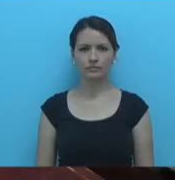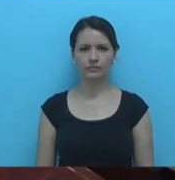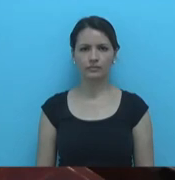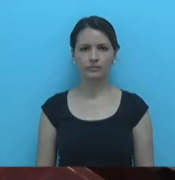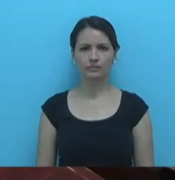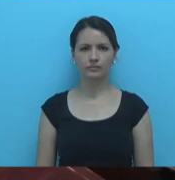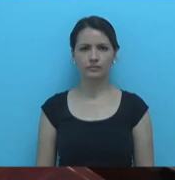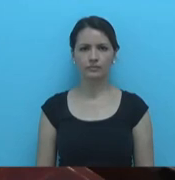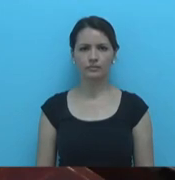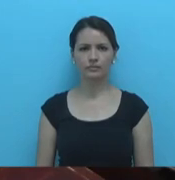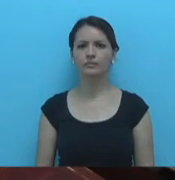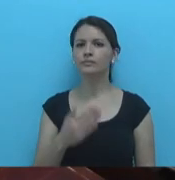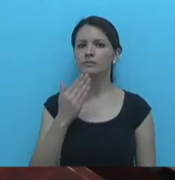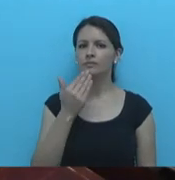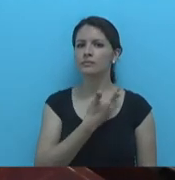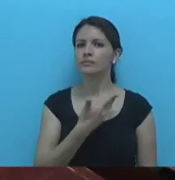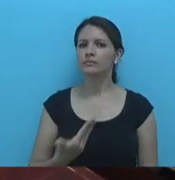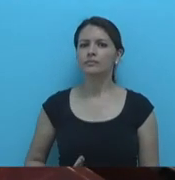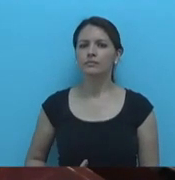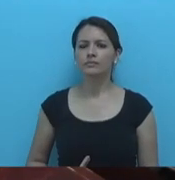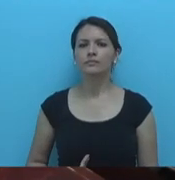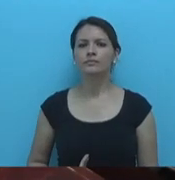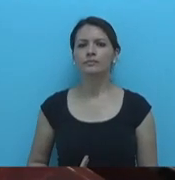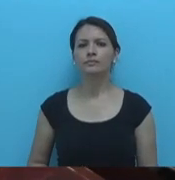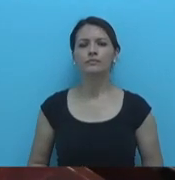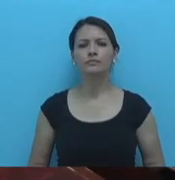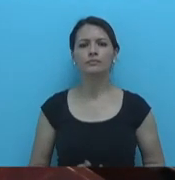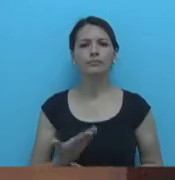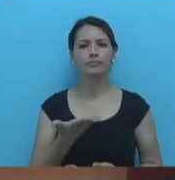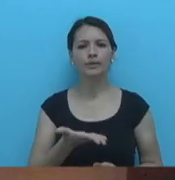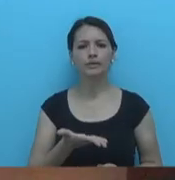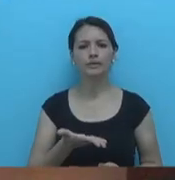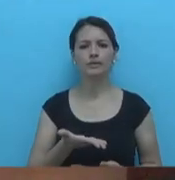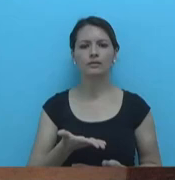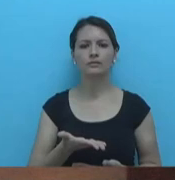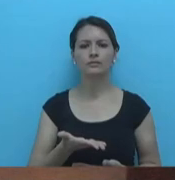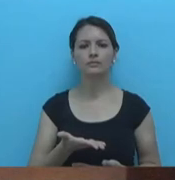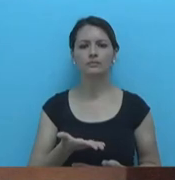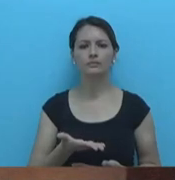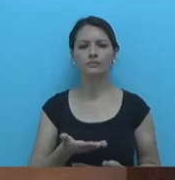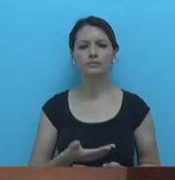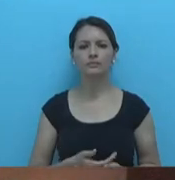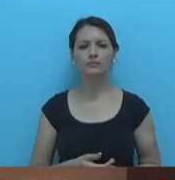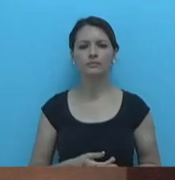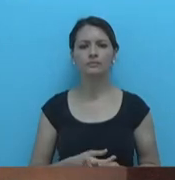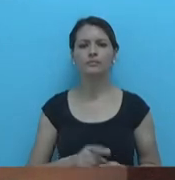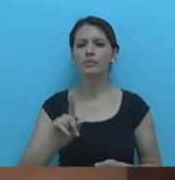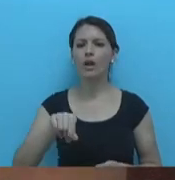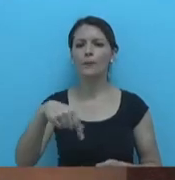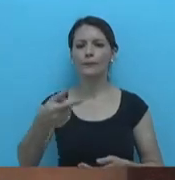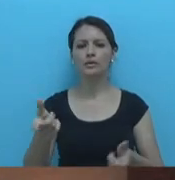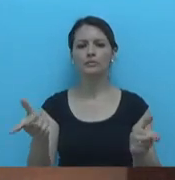Gracias, señor presidente. Para, tal como fue acordado en labor parlamentaria, solicitar la renovaciones de preferencia para una